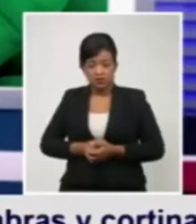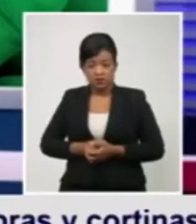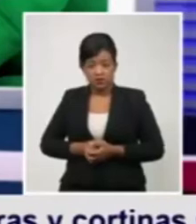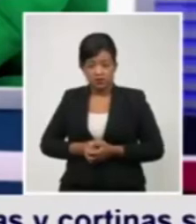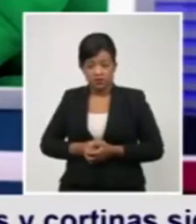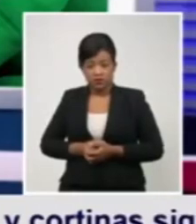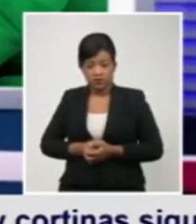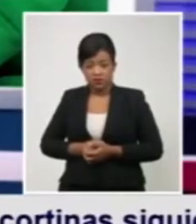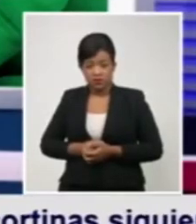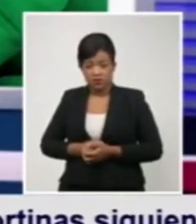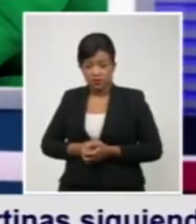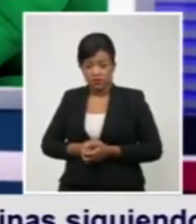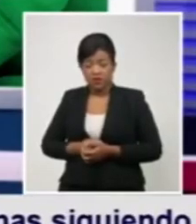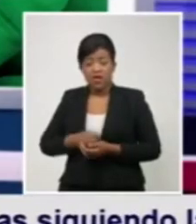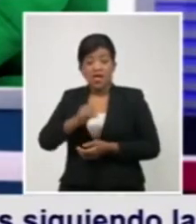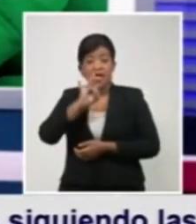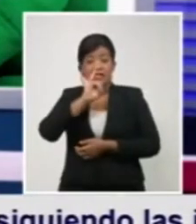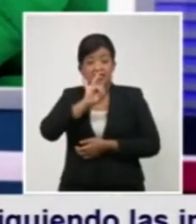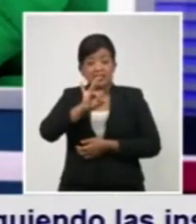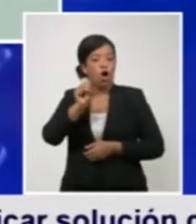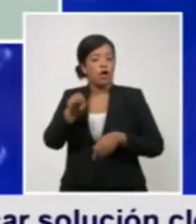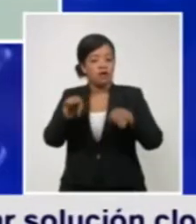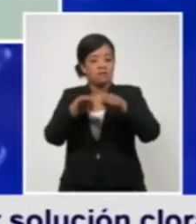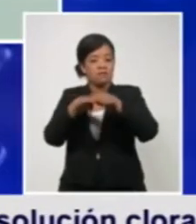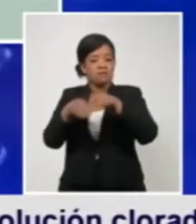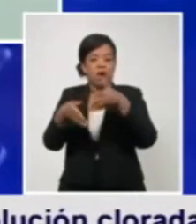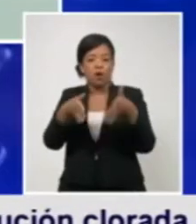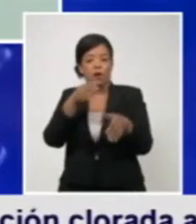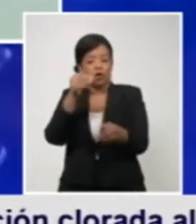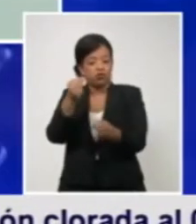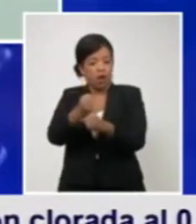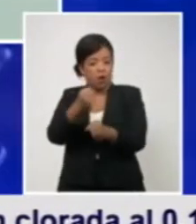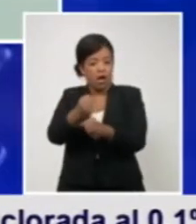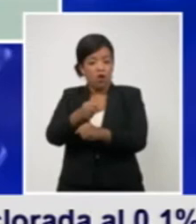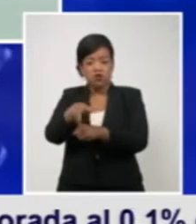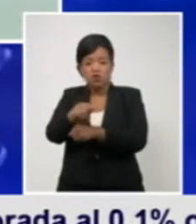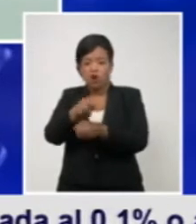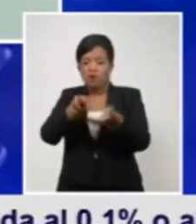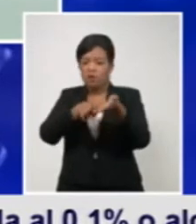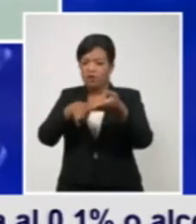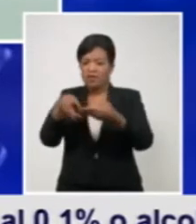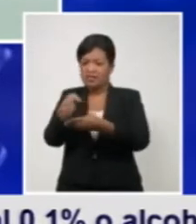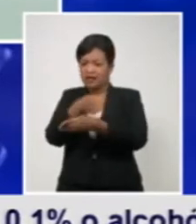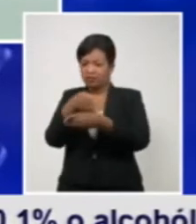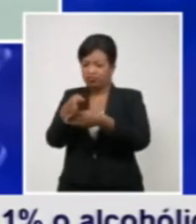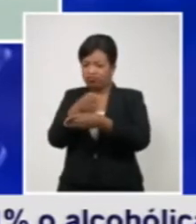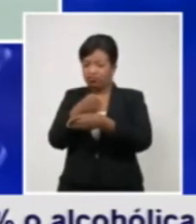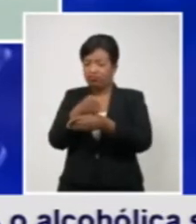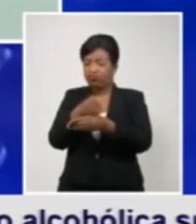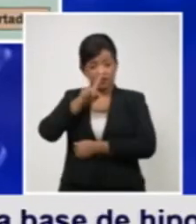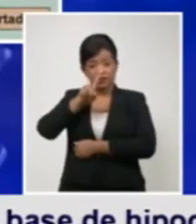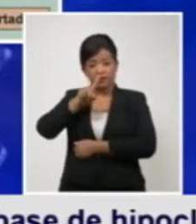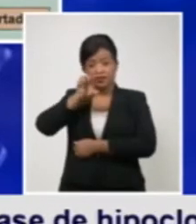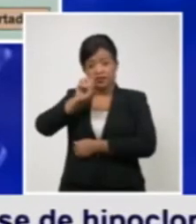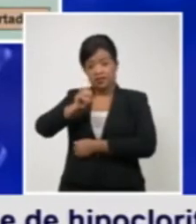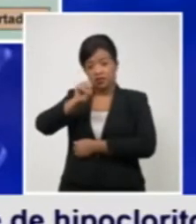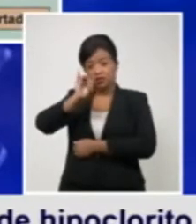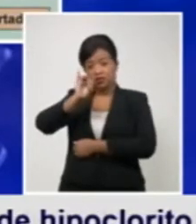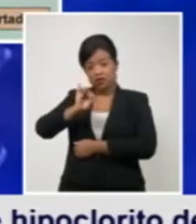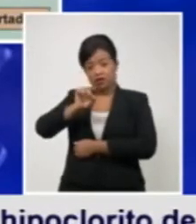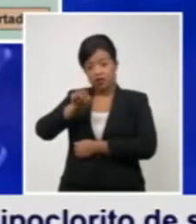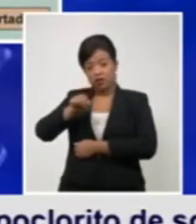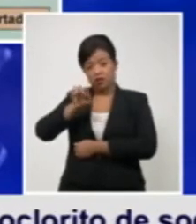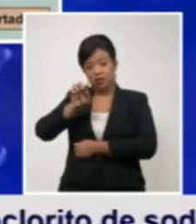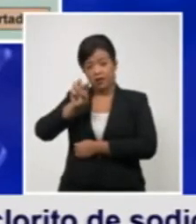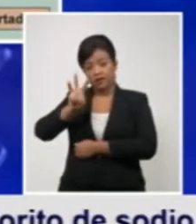en los últimos 15 días la provincia de granma acumula 135 casos autóctonos confirmados a la cob y 19 para una taza provincial